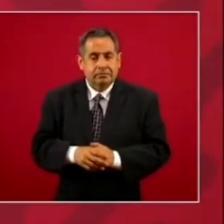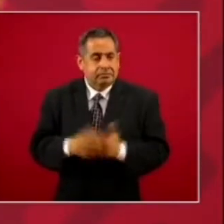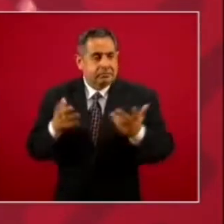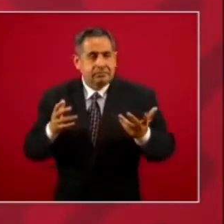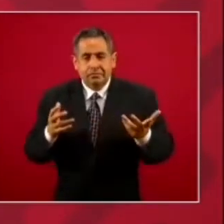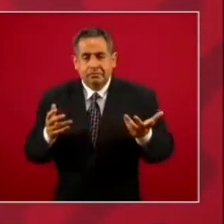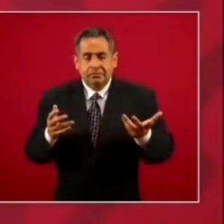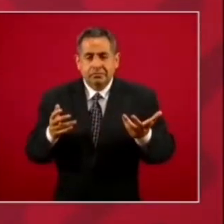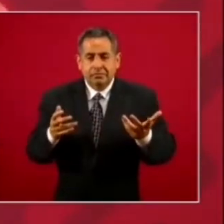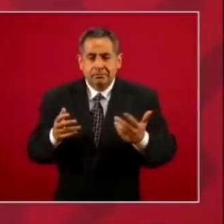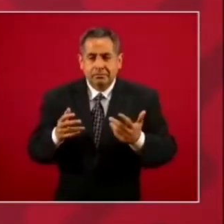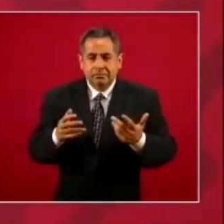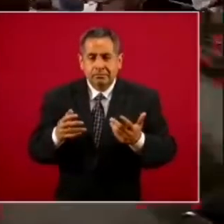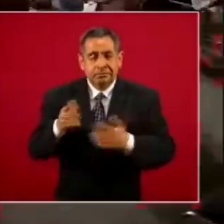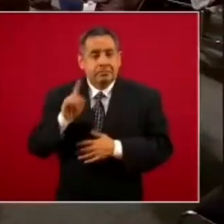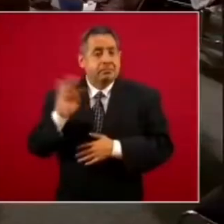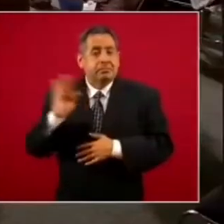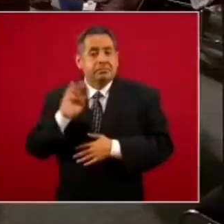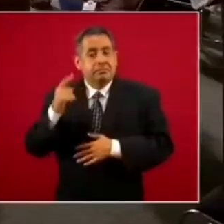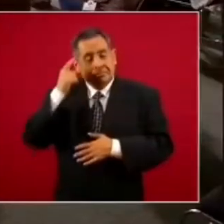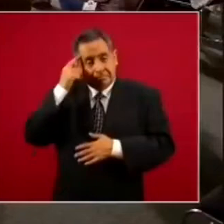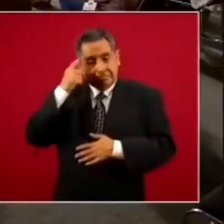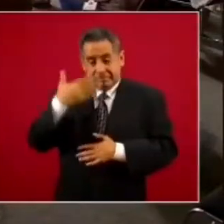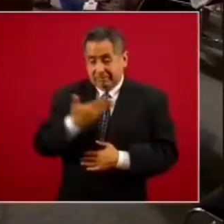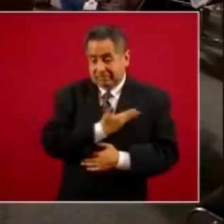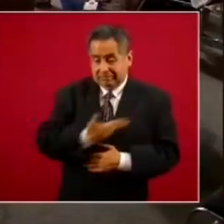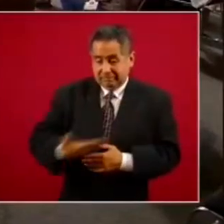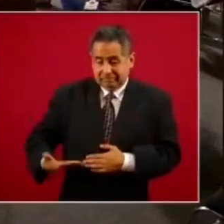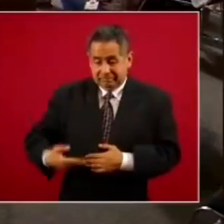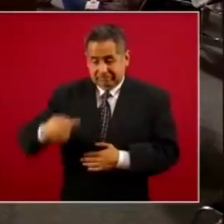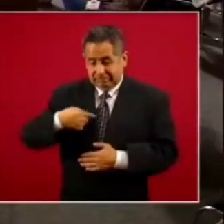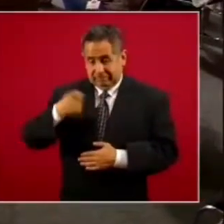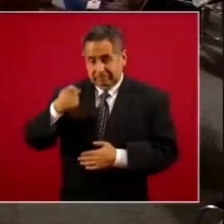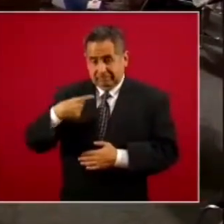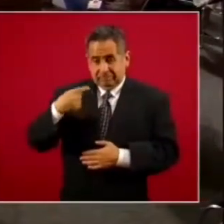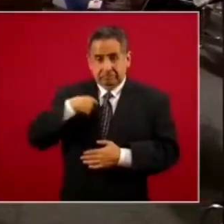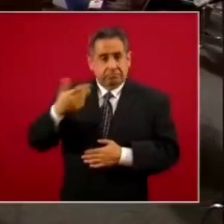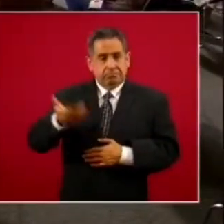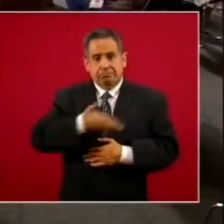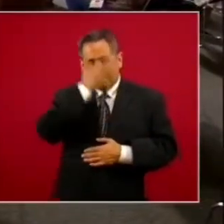Entonces, si el presidente no lo sabía,